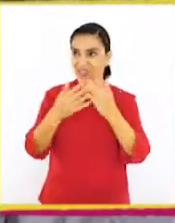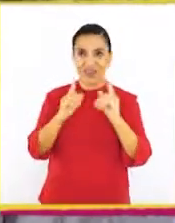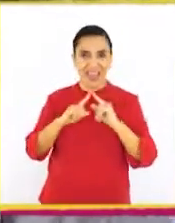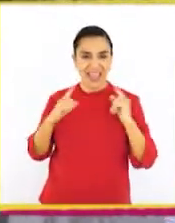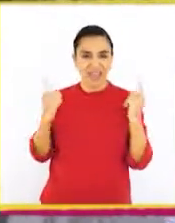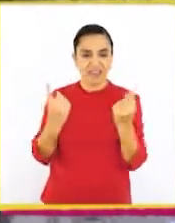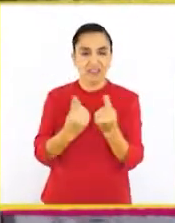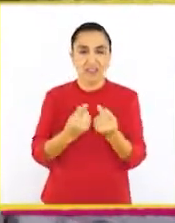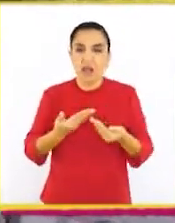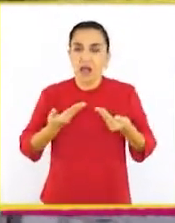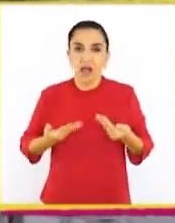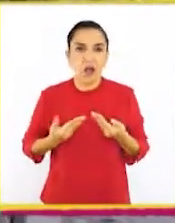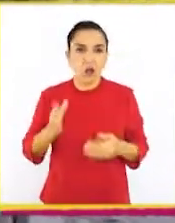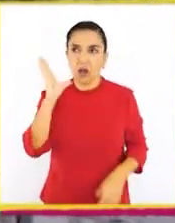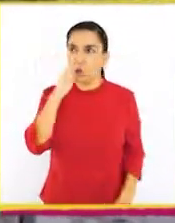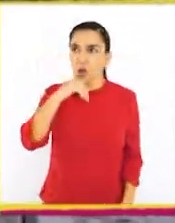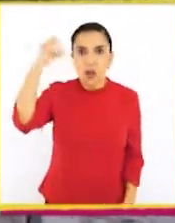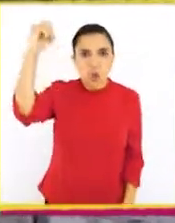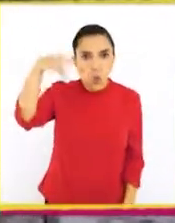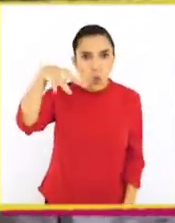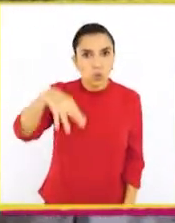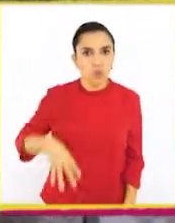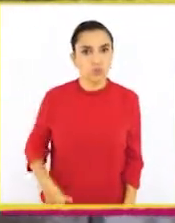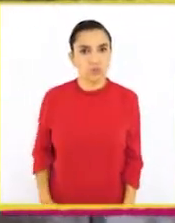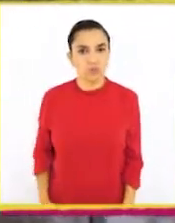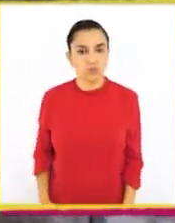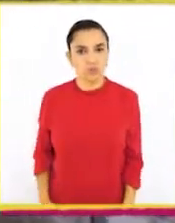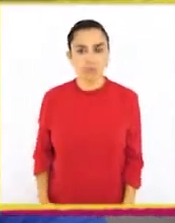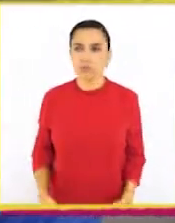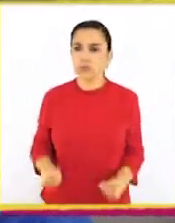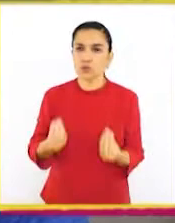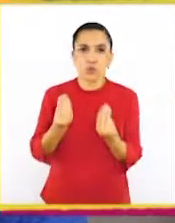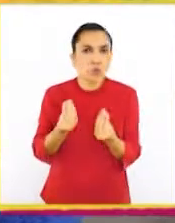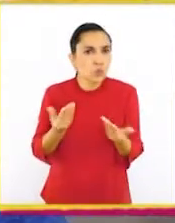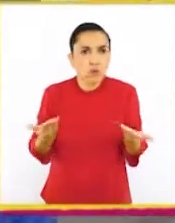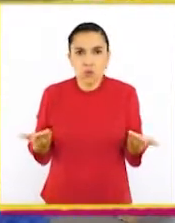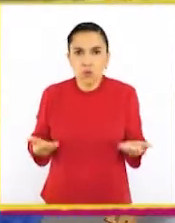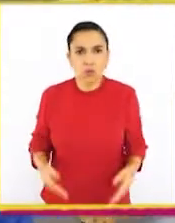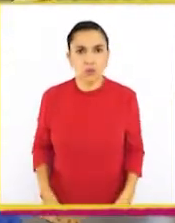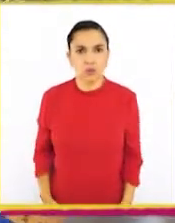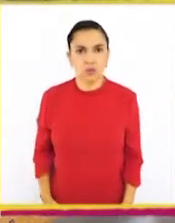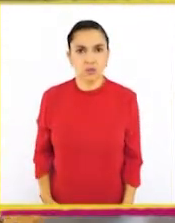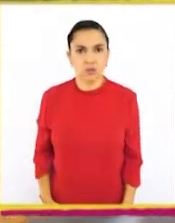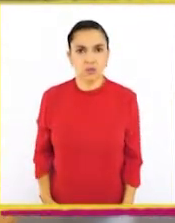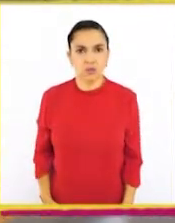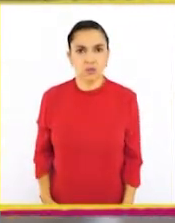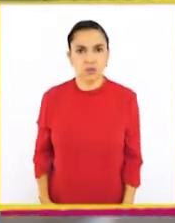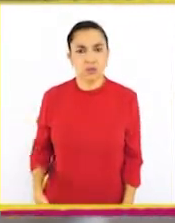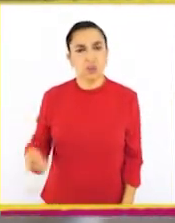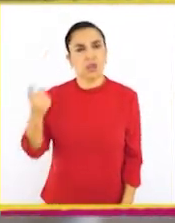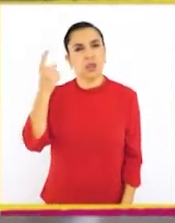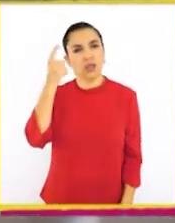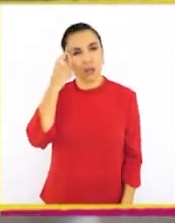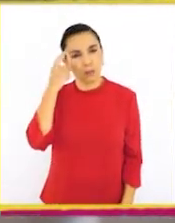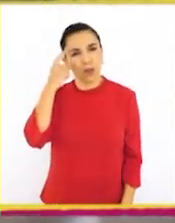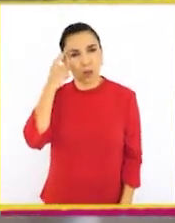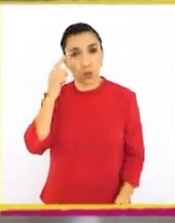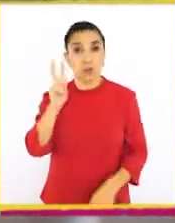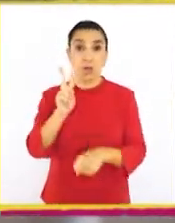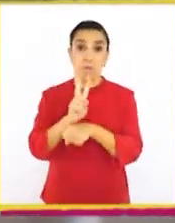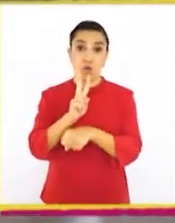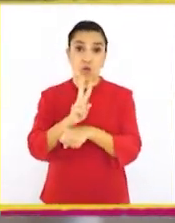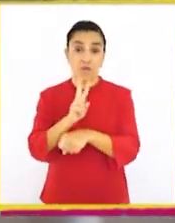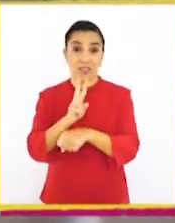naturaleza. Y ahora resulta que no va a haber luz. ¿Cómo lo vamos a hacer? Me pregunto si